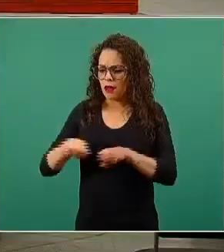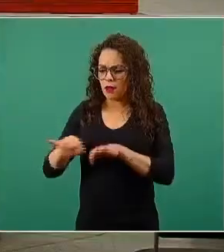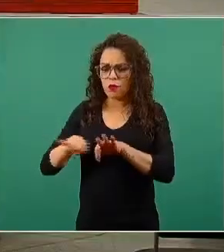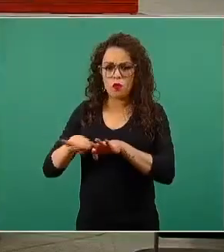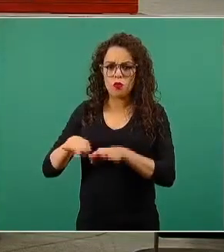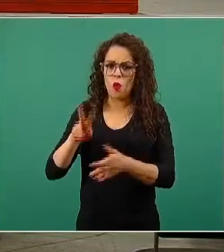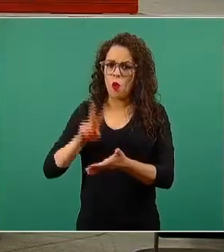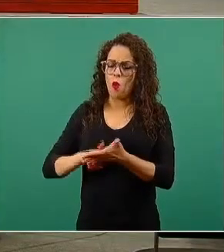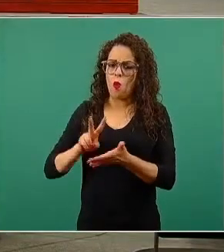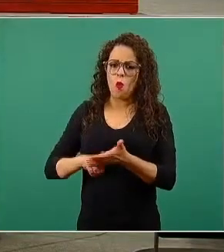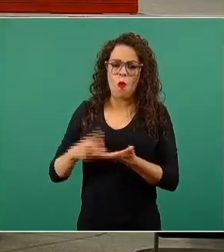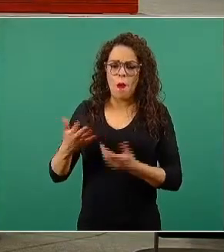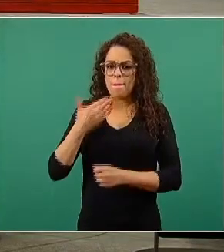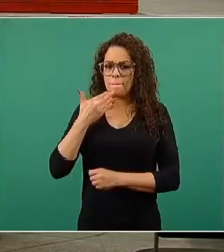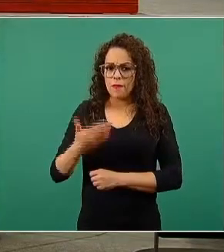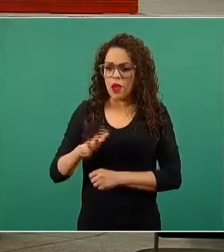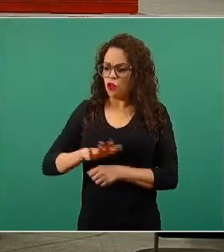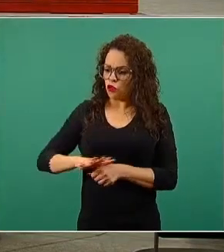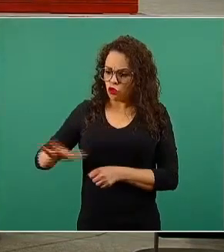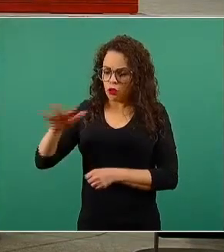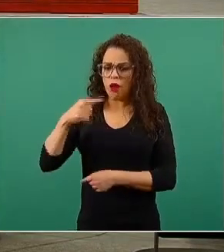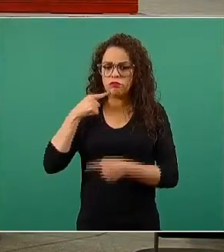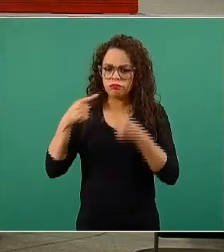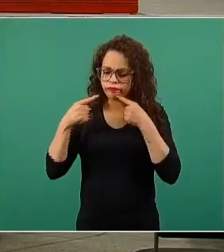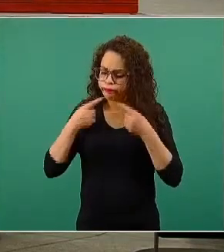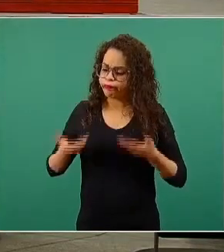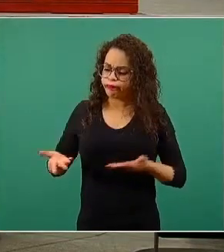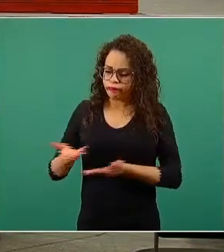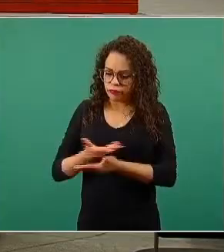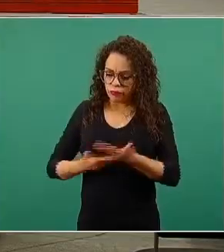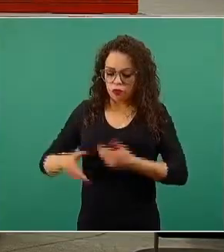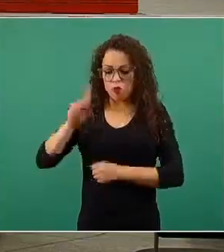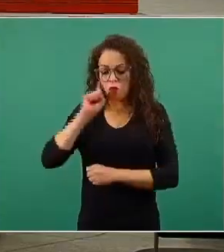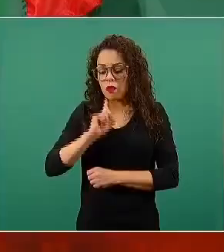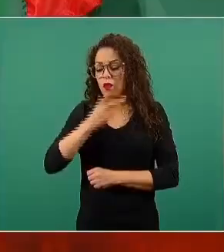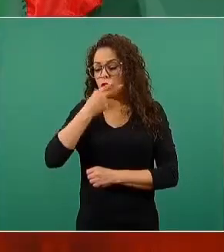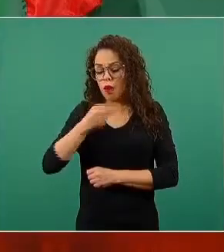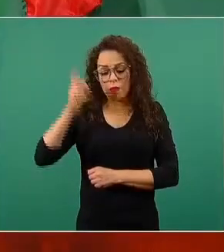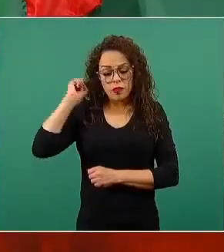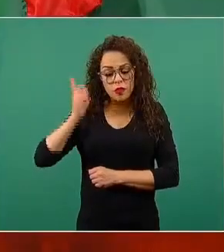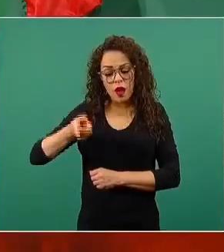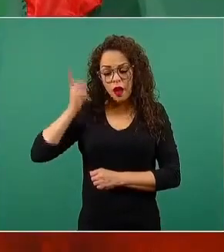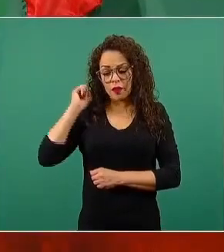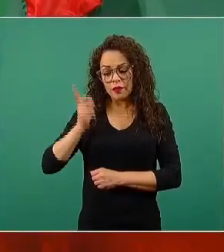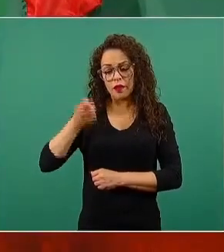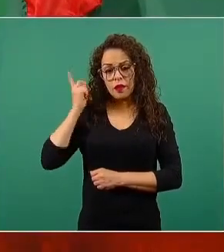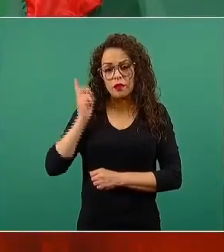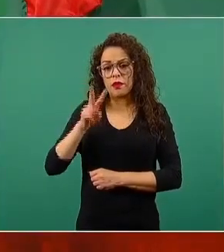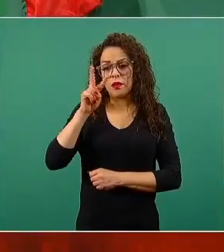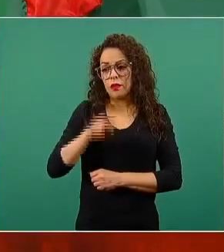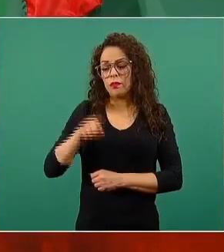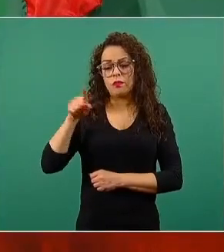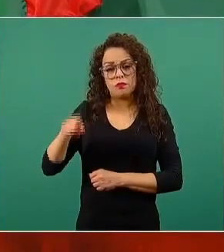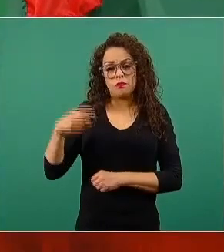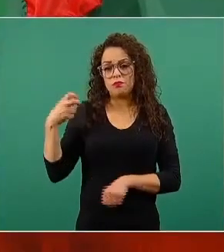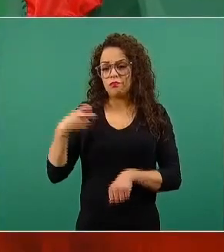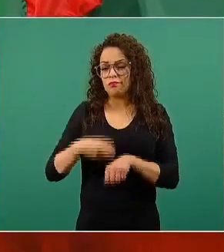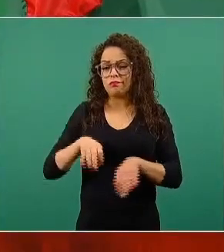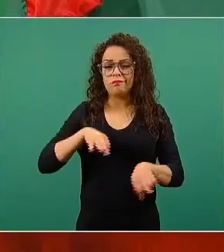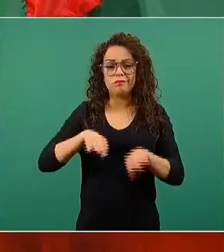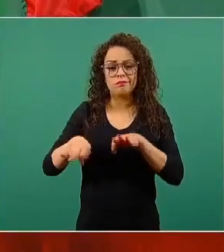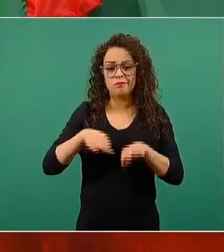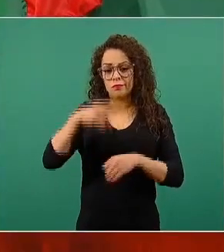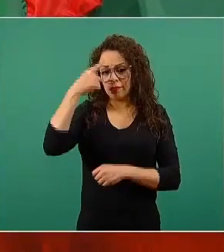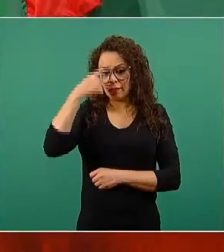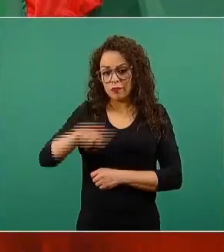se trabaja en equipo, hay muchas personas, hombres y mujeres, que todos los días están dando lo mejor de sí, y eso